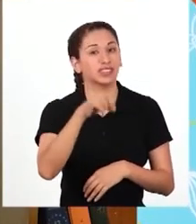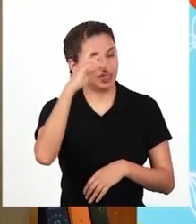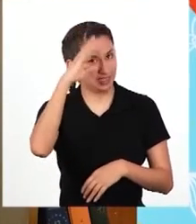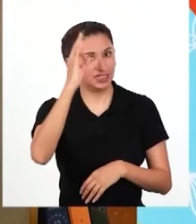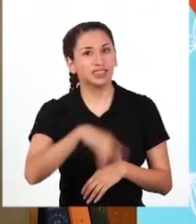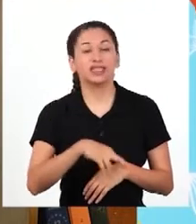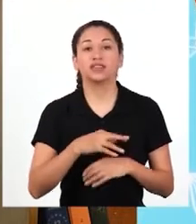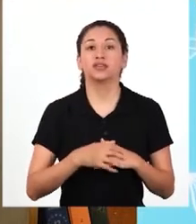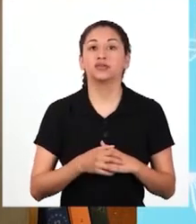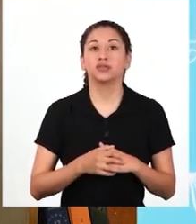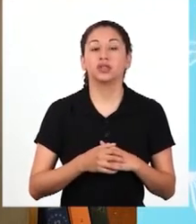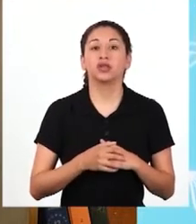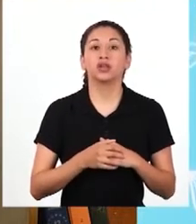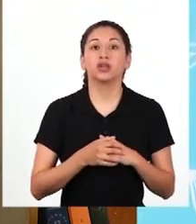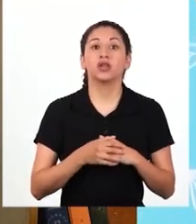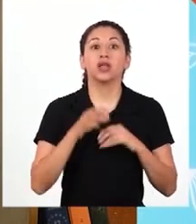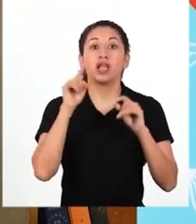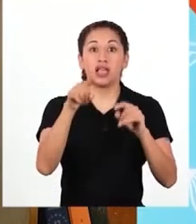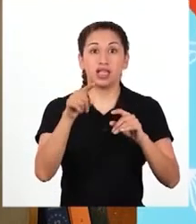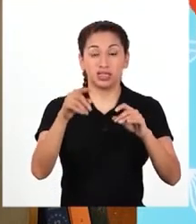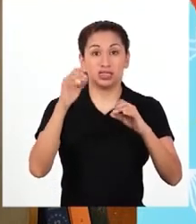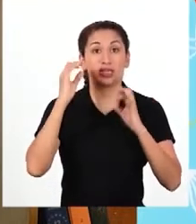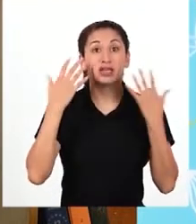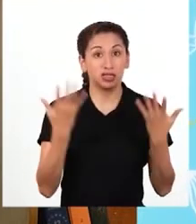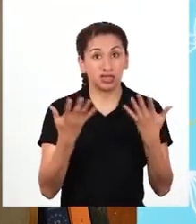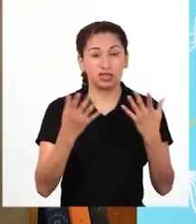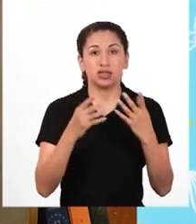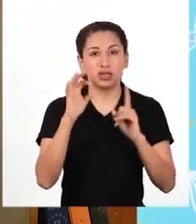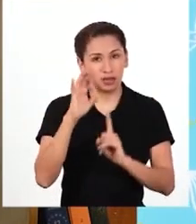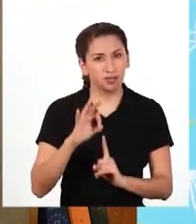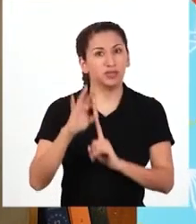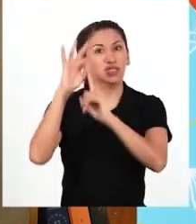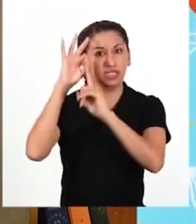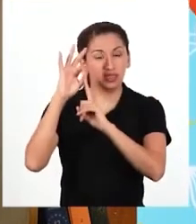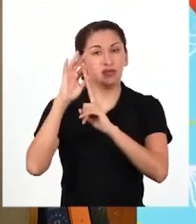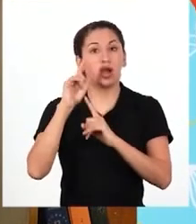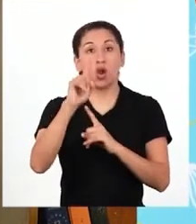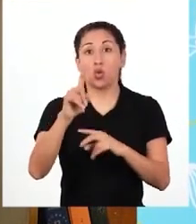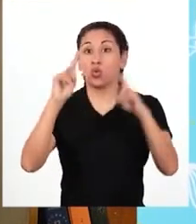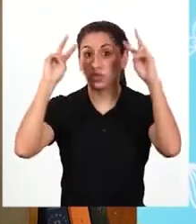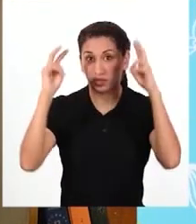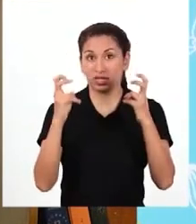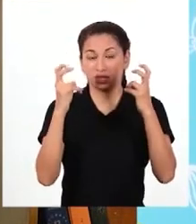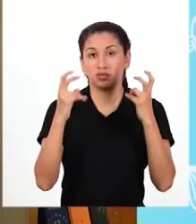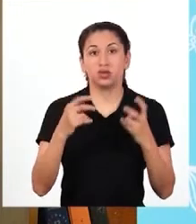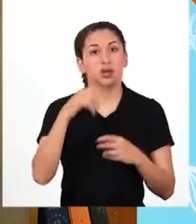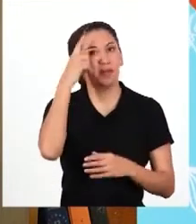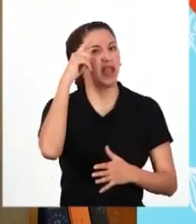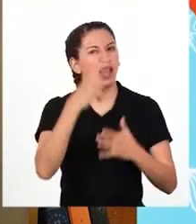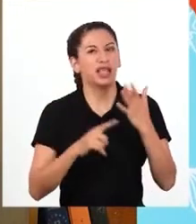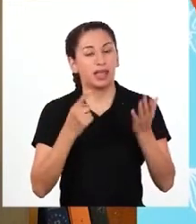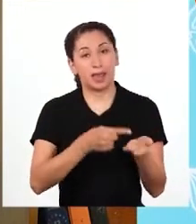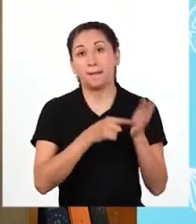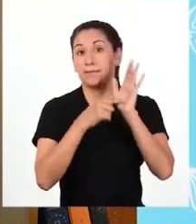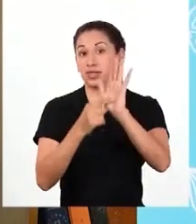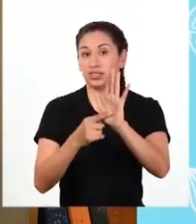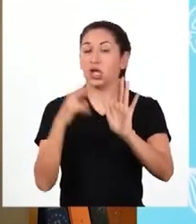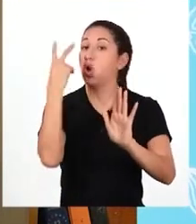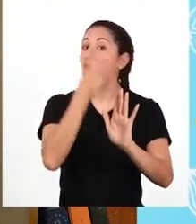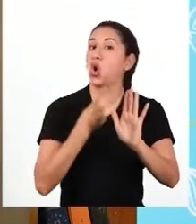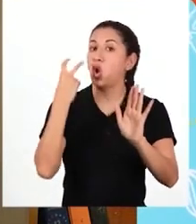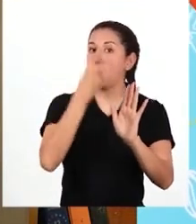el discurso es esencialmente un texto para ser presentado oralmente ante un